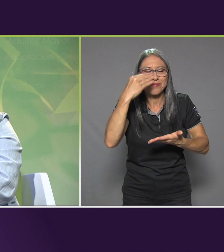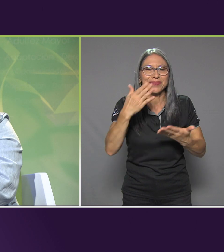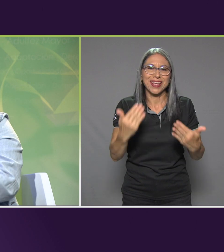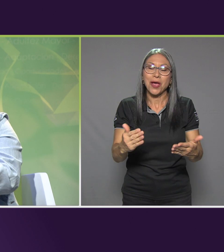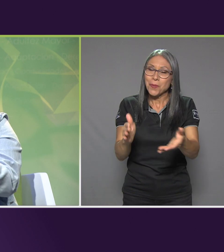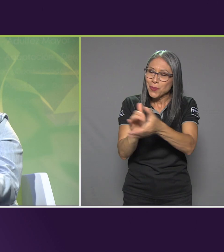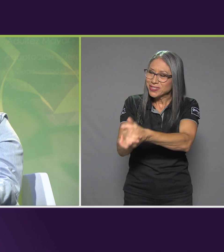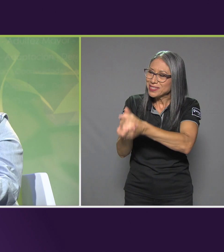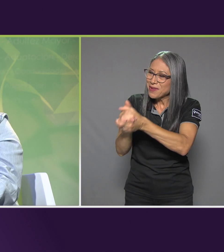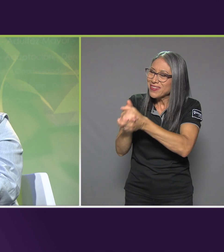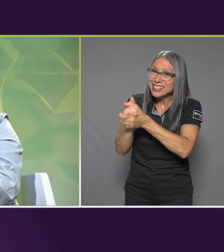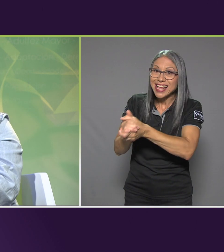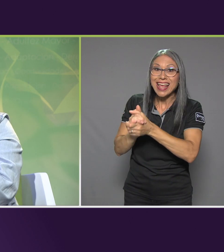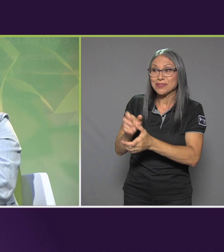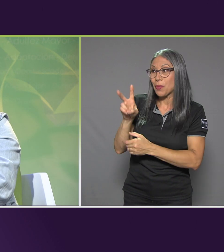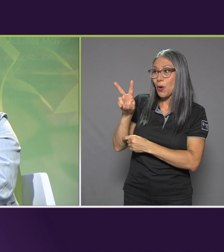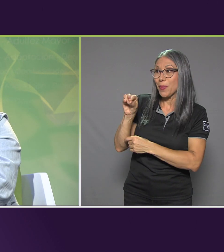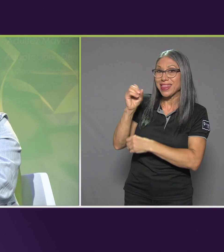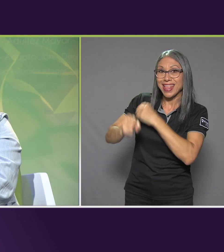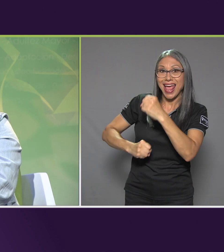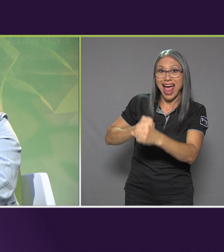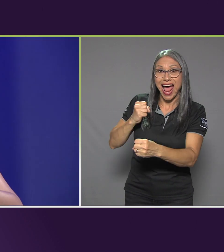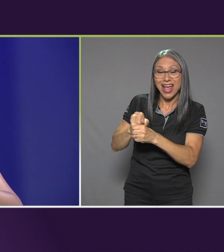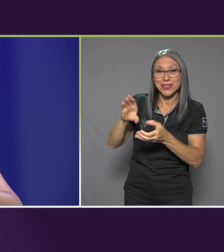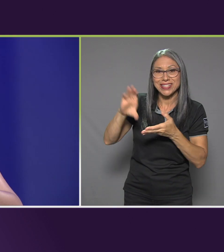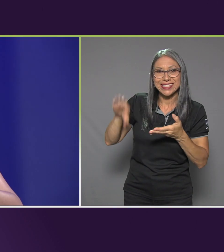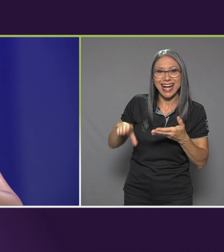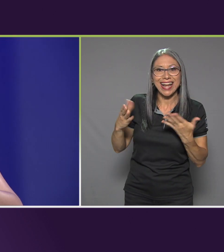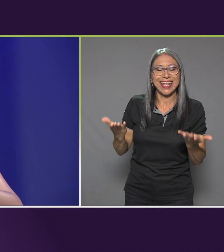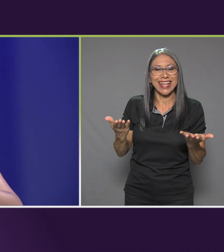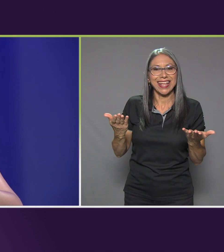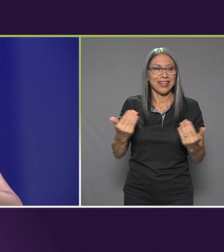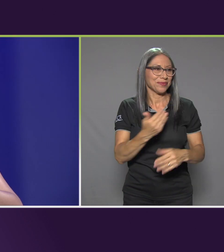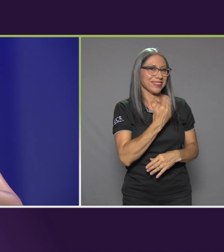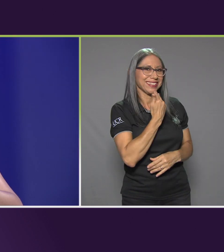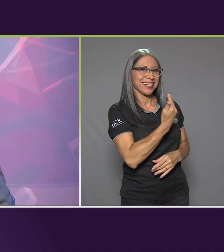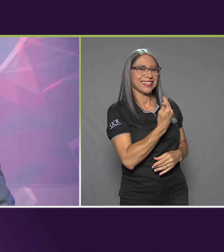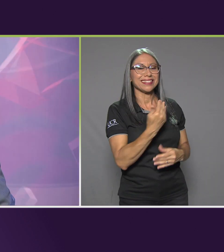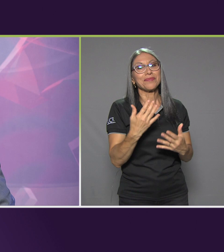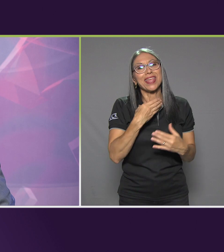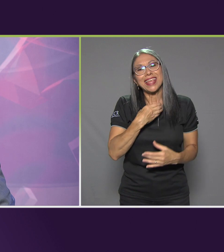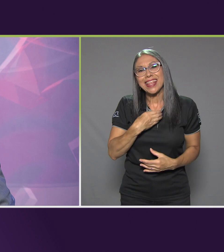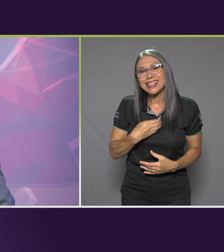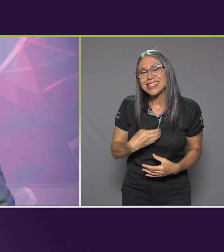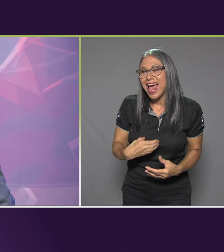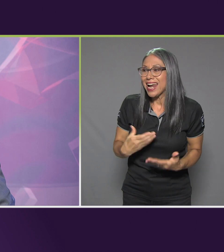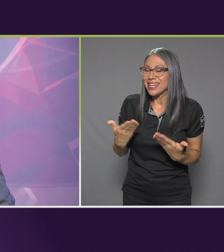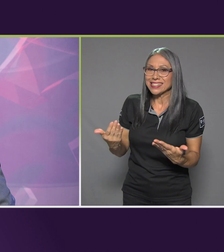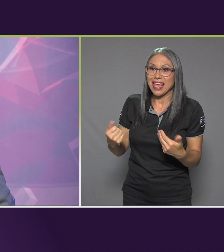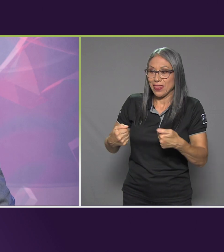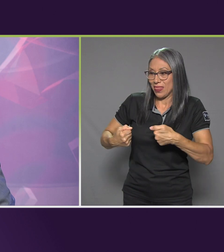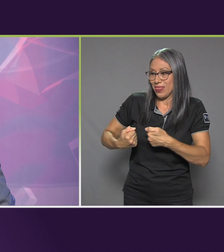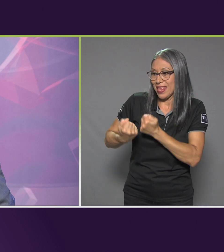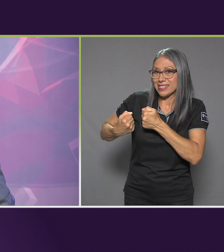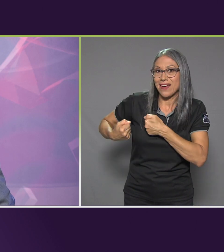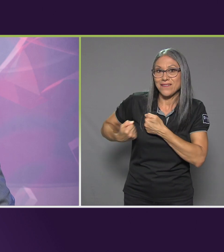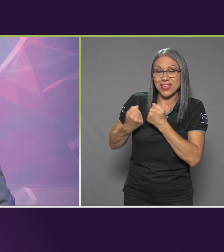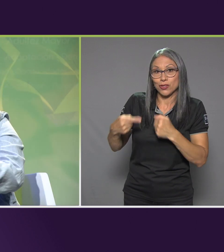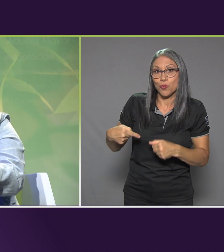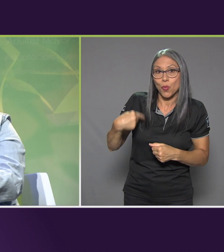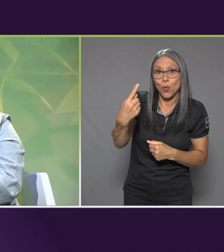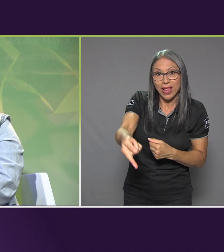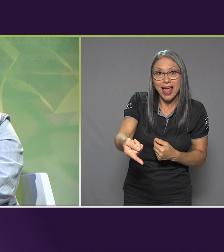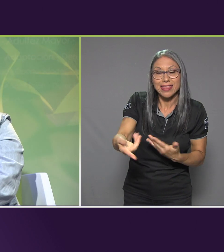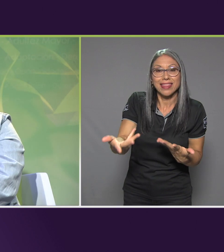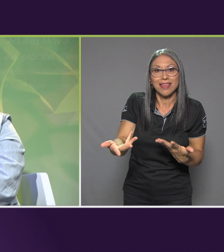capacitación. Muchísimas felicidades por estos 20 años del SENARIEC y pues desearles que los desafíos que tienen